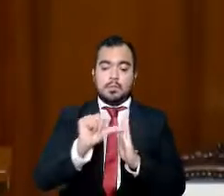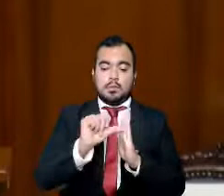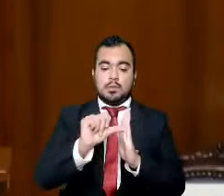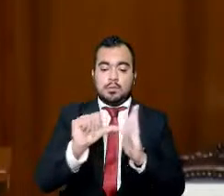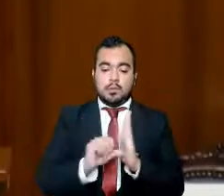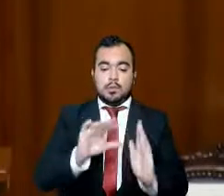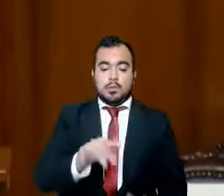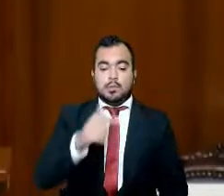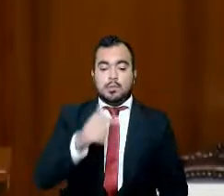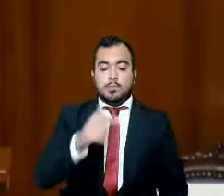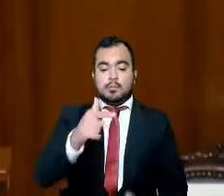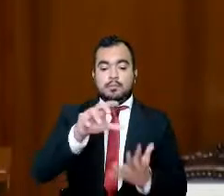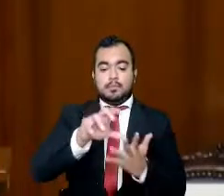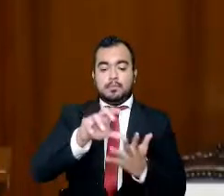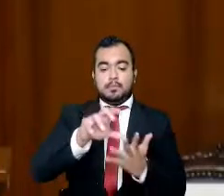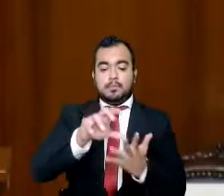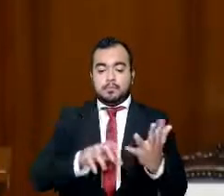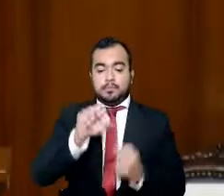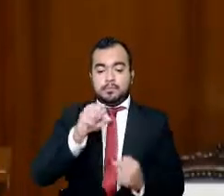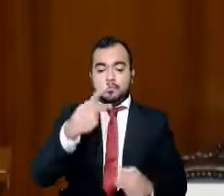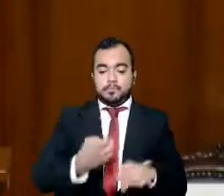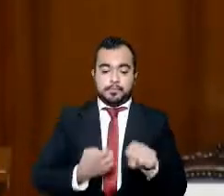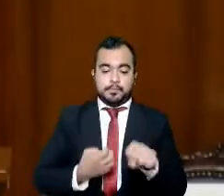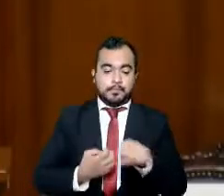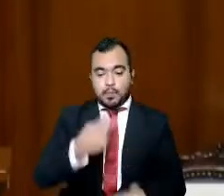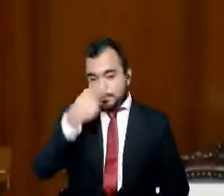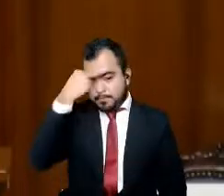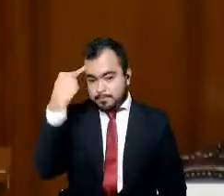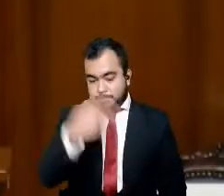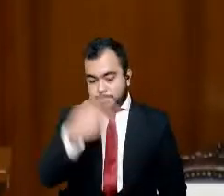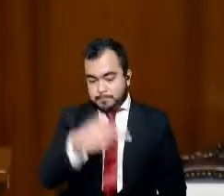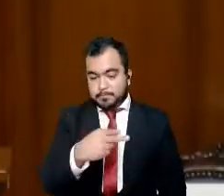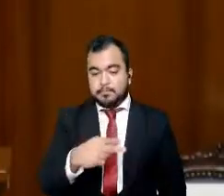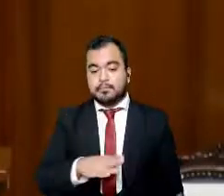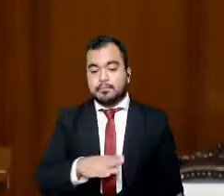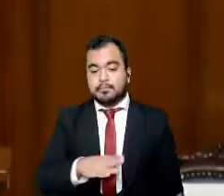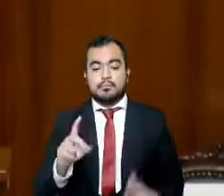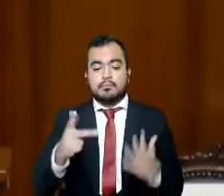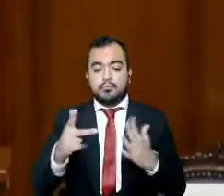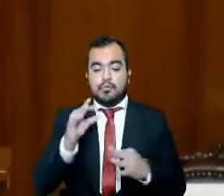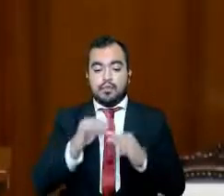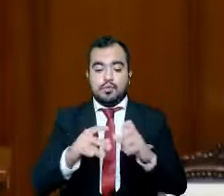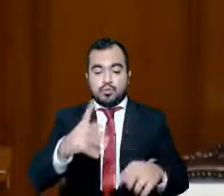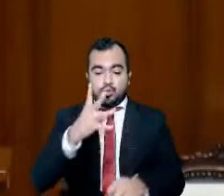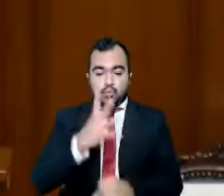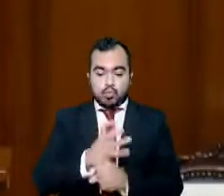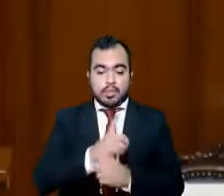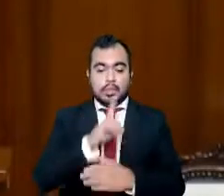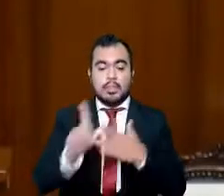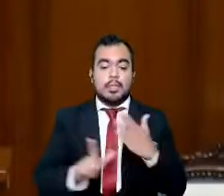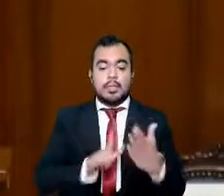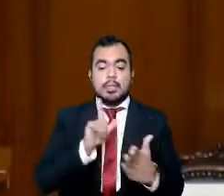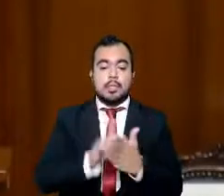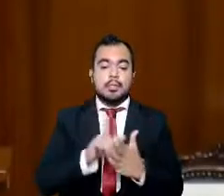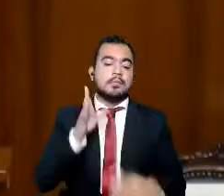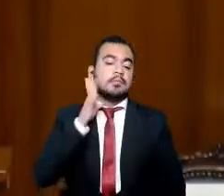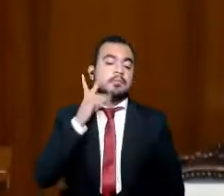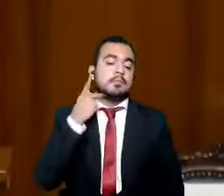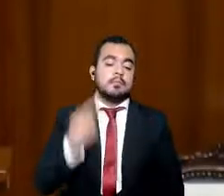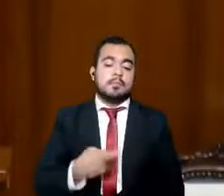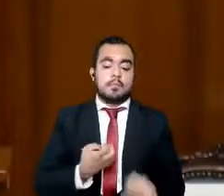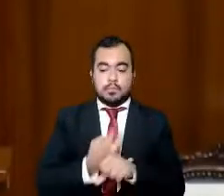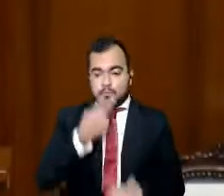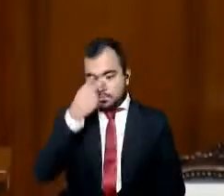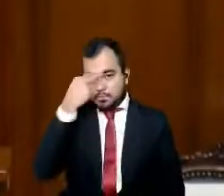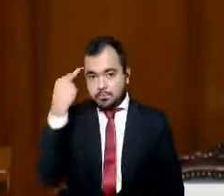del Estado Libre y Soberano de México y 38, fracción cuarta, de la Ley Orgánica del Poder Legislativo del Estado de México, ha tenido a bien emitir